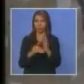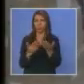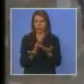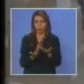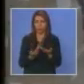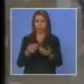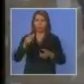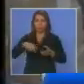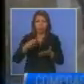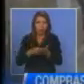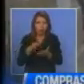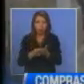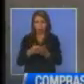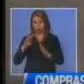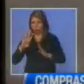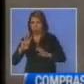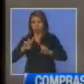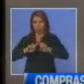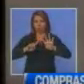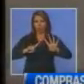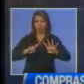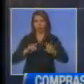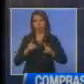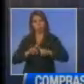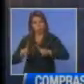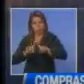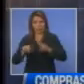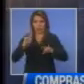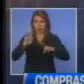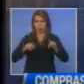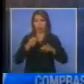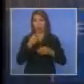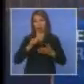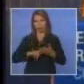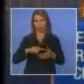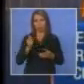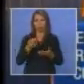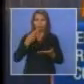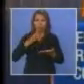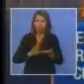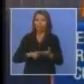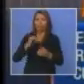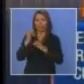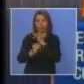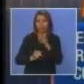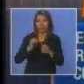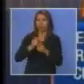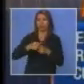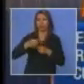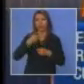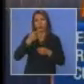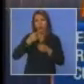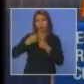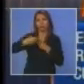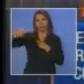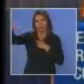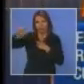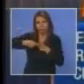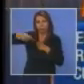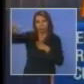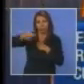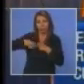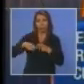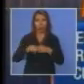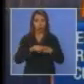sistema 4x4, crea diferenciaciones. Por un lado está el tráfico postal internacional o servicio público y por el otro el